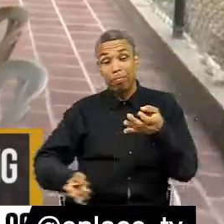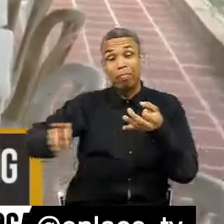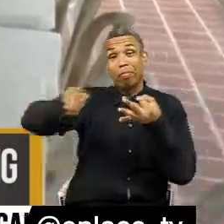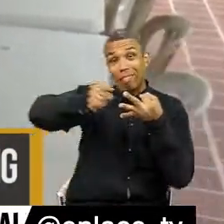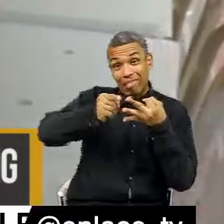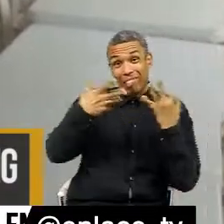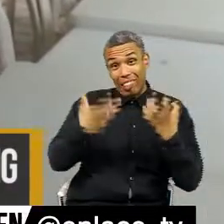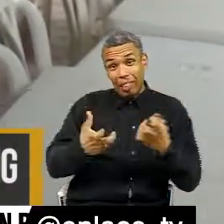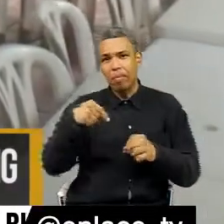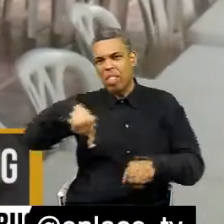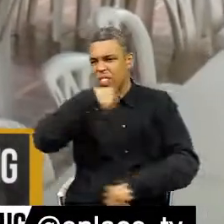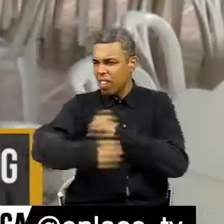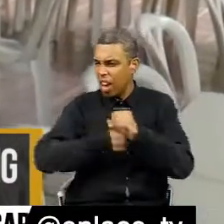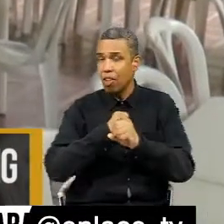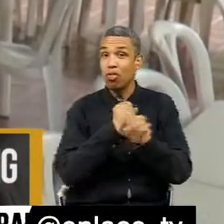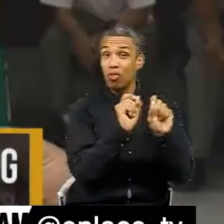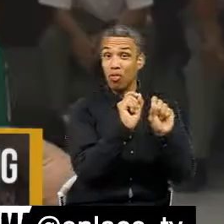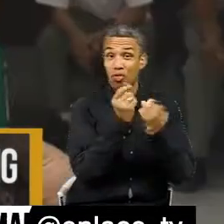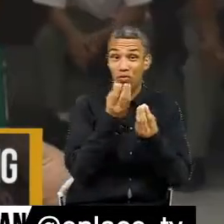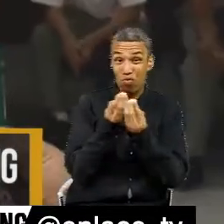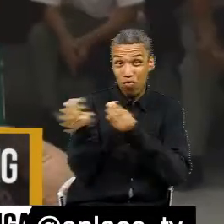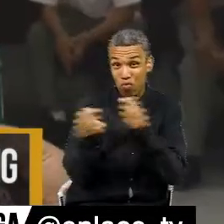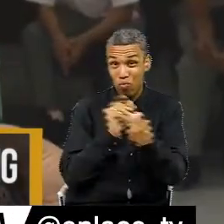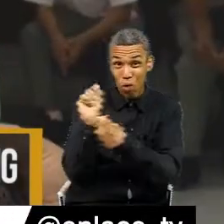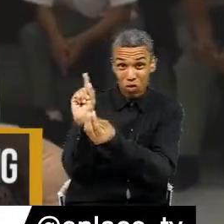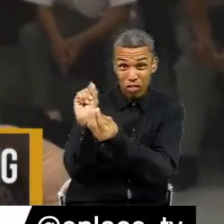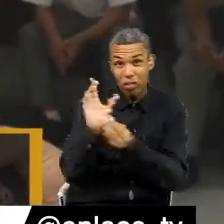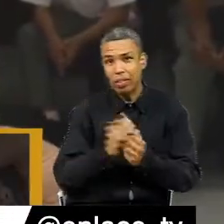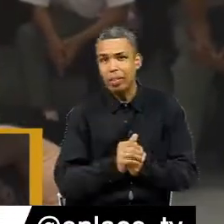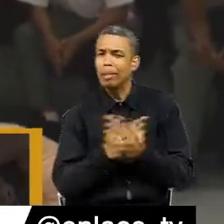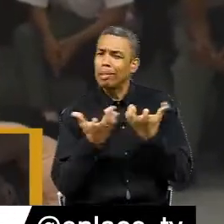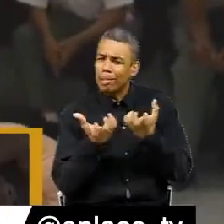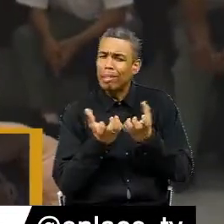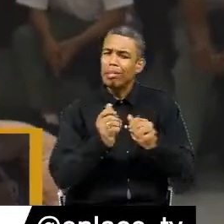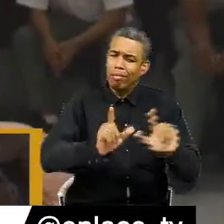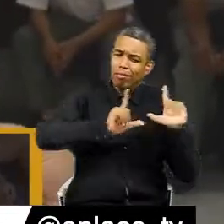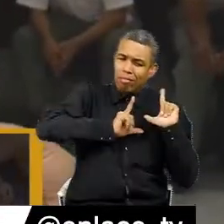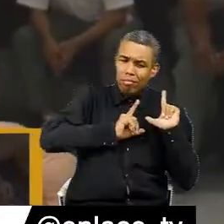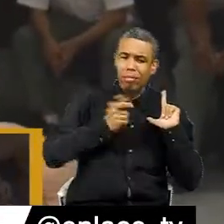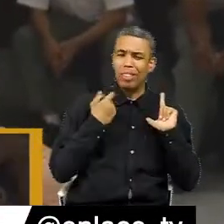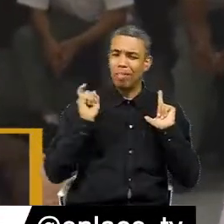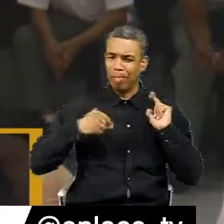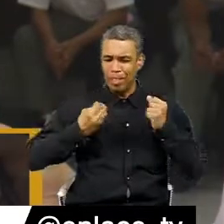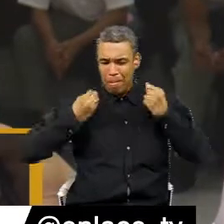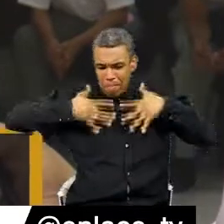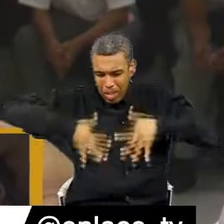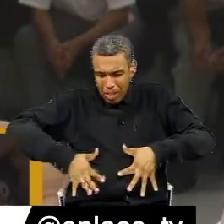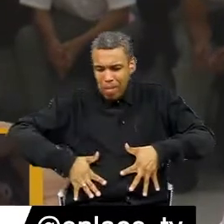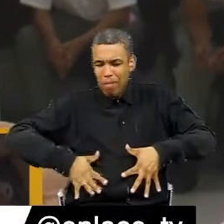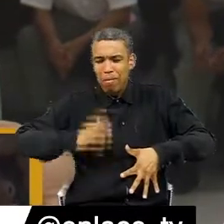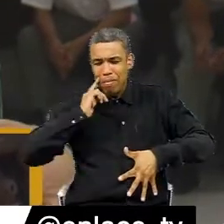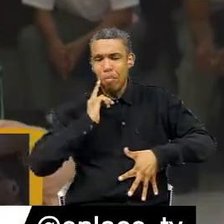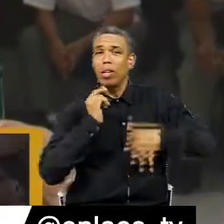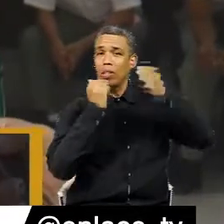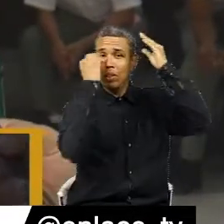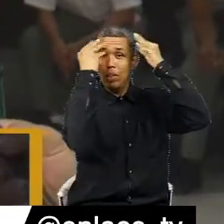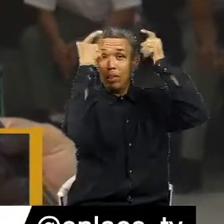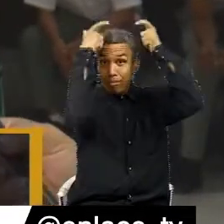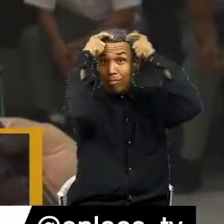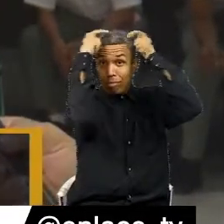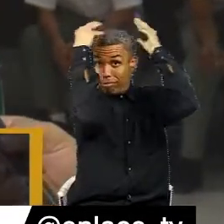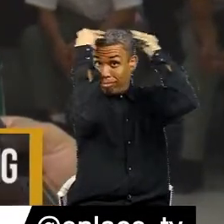Entonces, no son compromisos como tal que están lejos de ser asequibles. Todos están muy aterrizados a